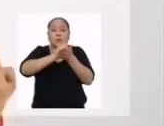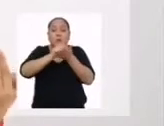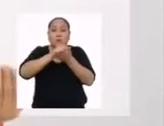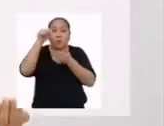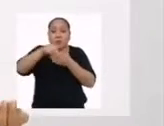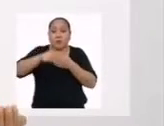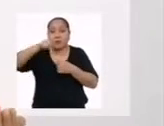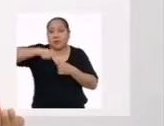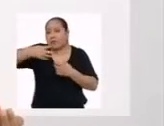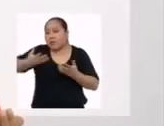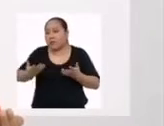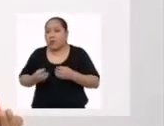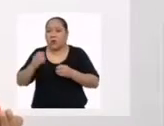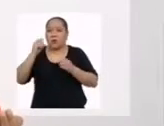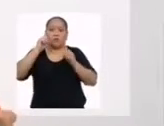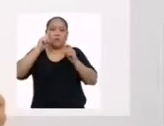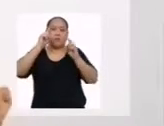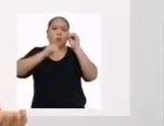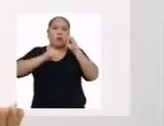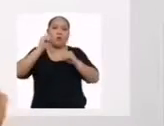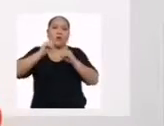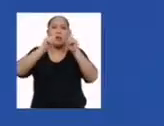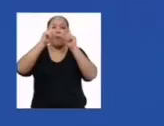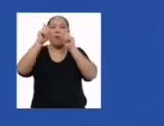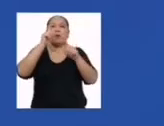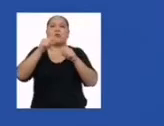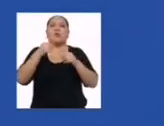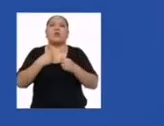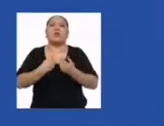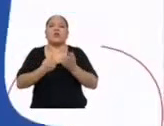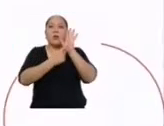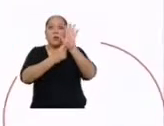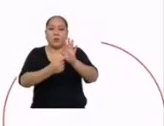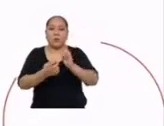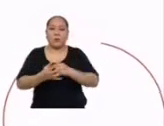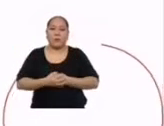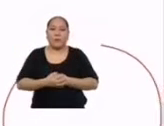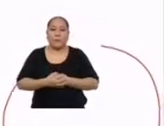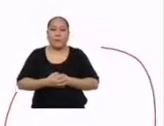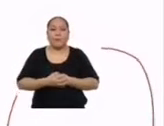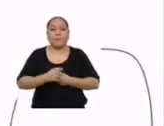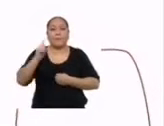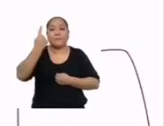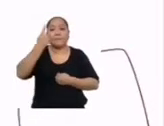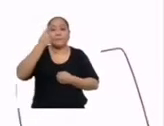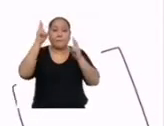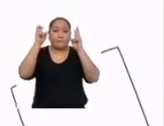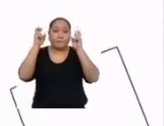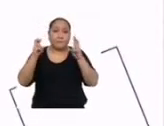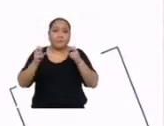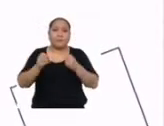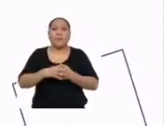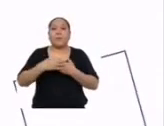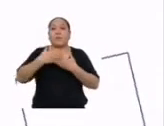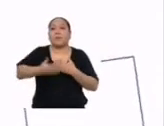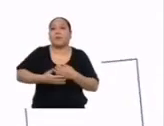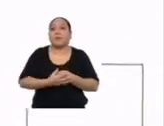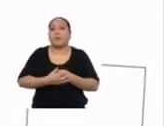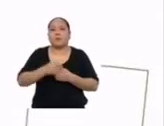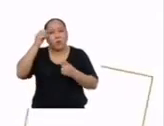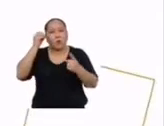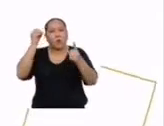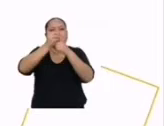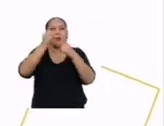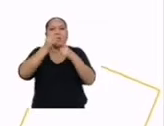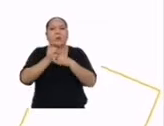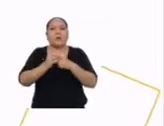nos podemos hacer las preguntas que te mostraré en pantalla. Primero el tema, luego el propósito, el público al que va